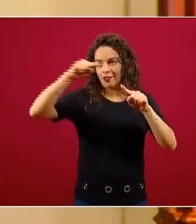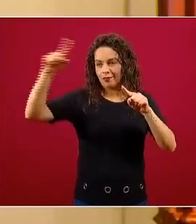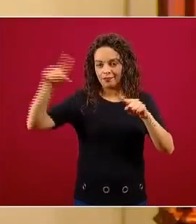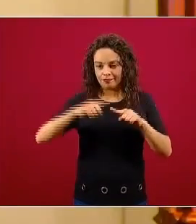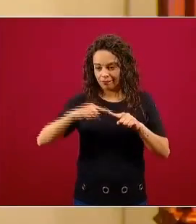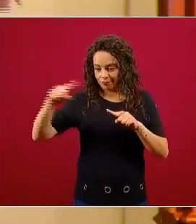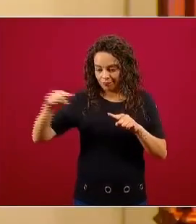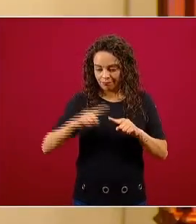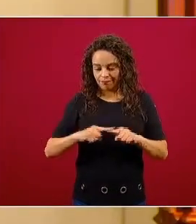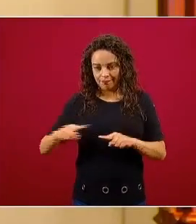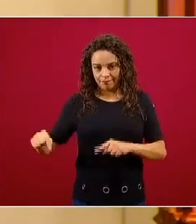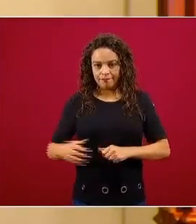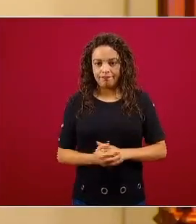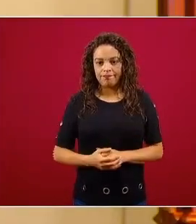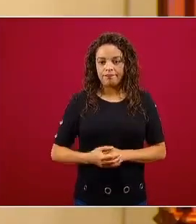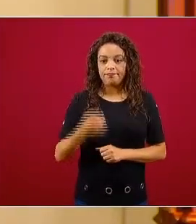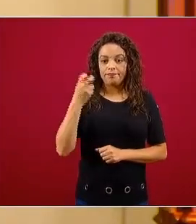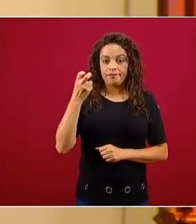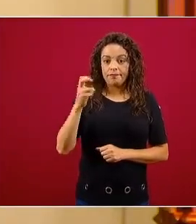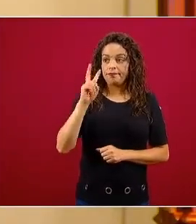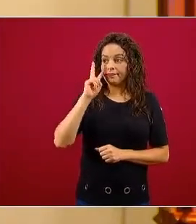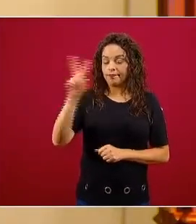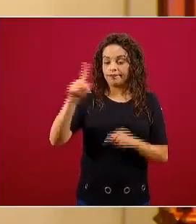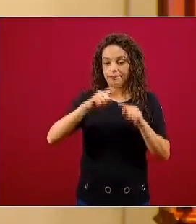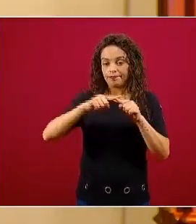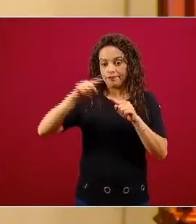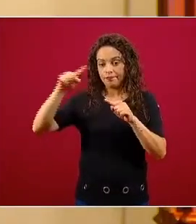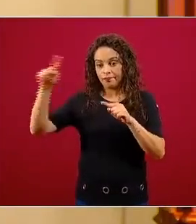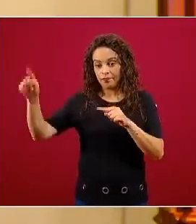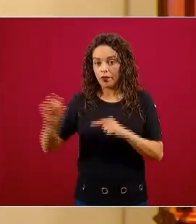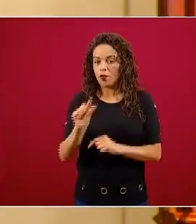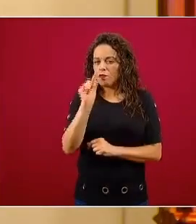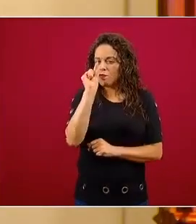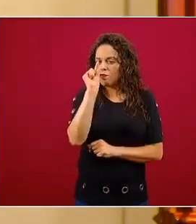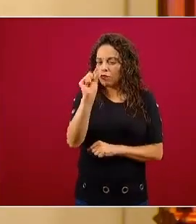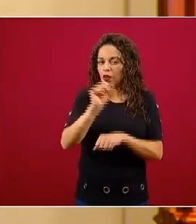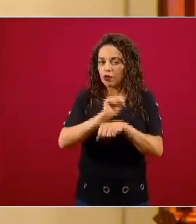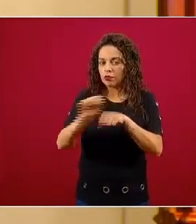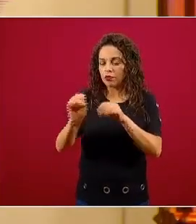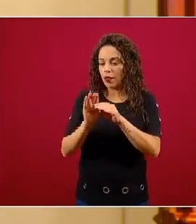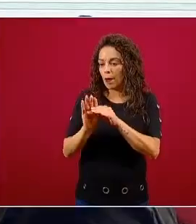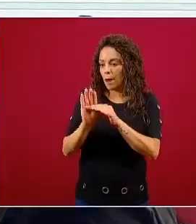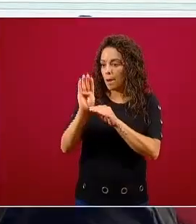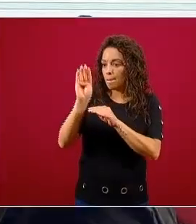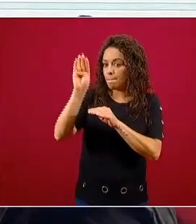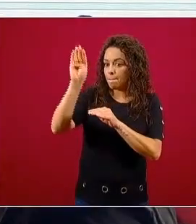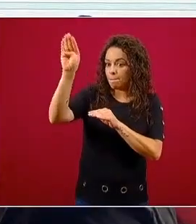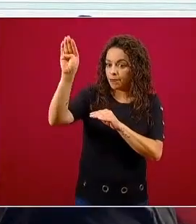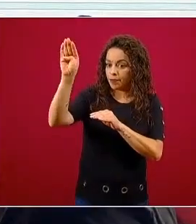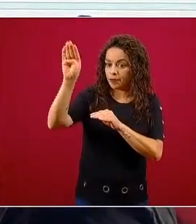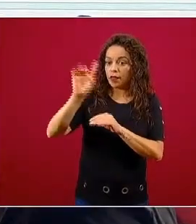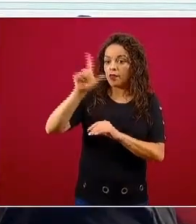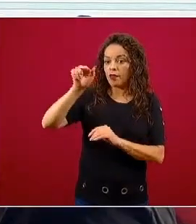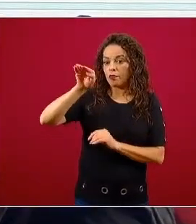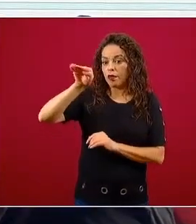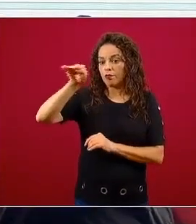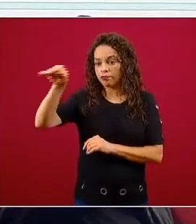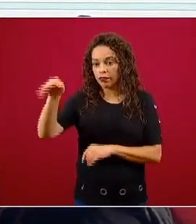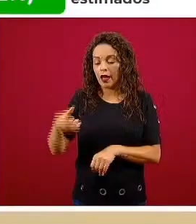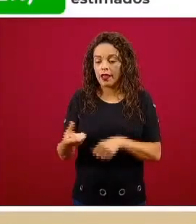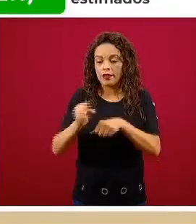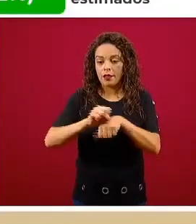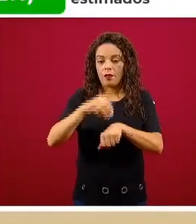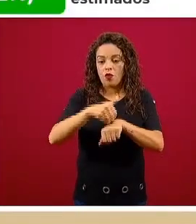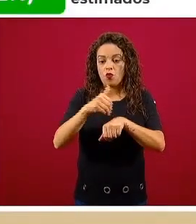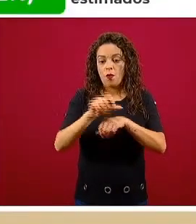casos estimados, lo que estábamos comentando, un ascenso prácticamente en una diagonal que se va hasta la semana 21,